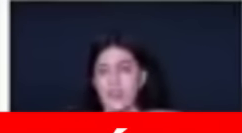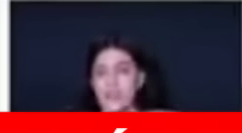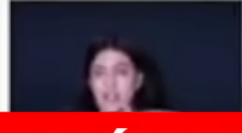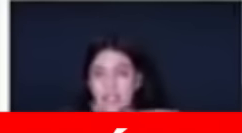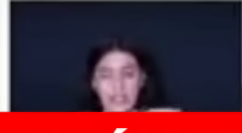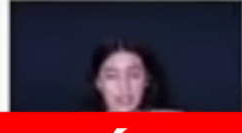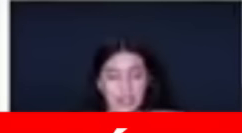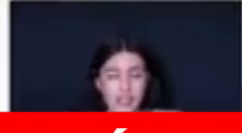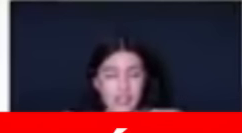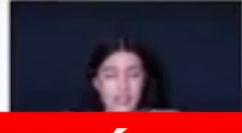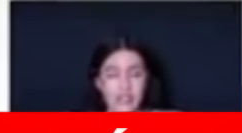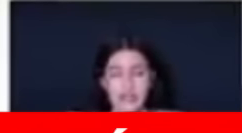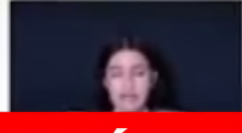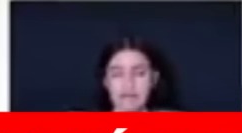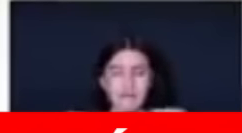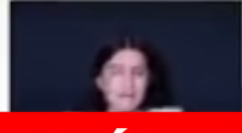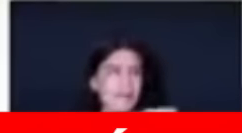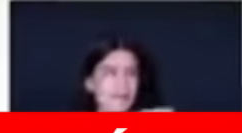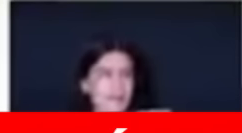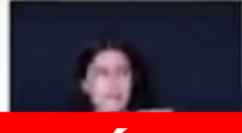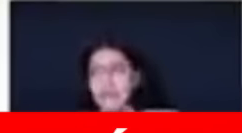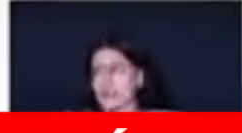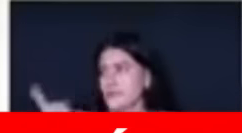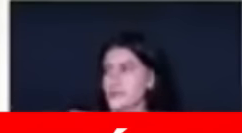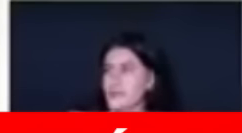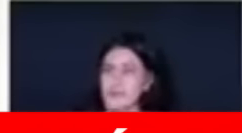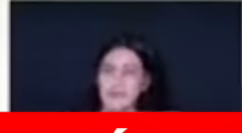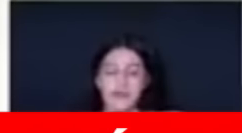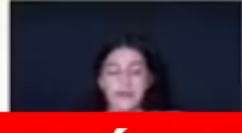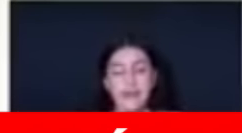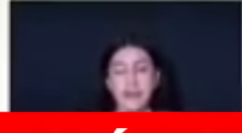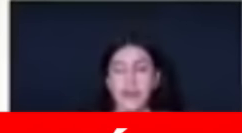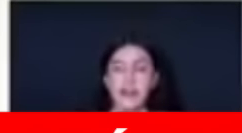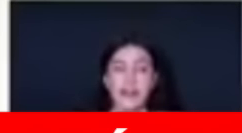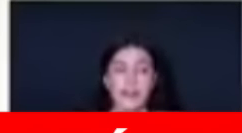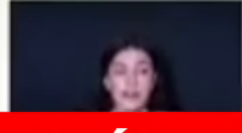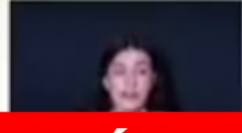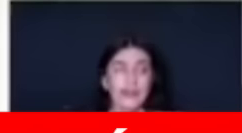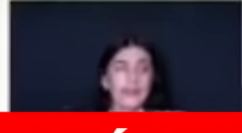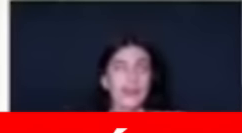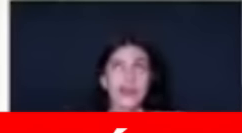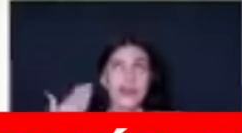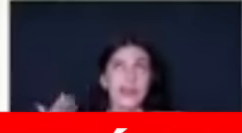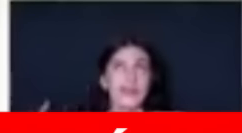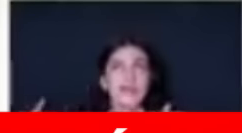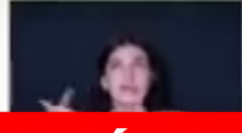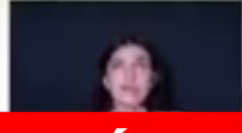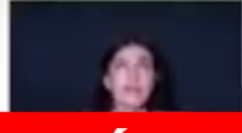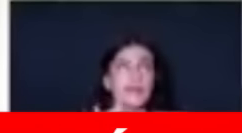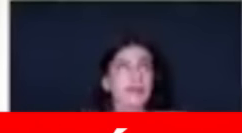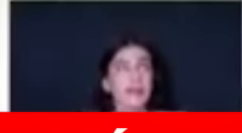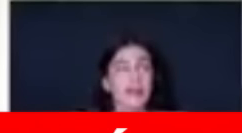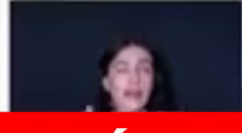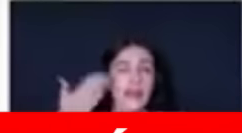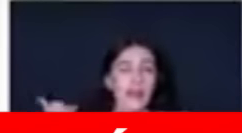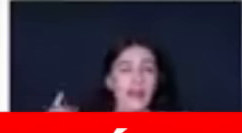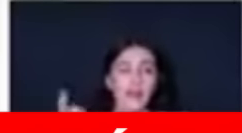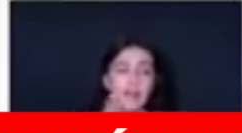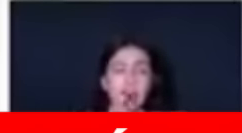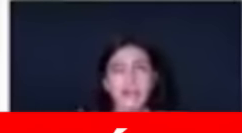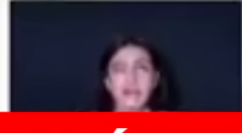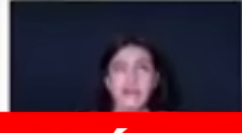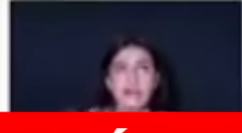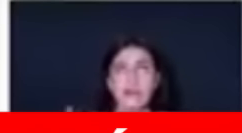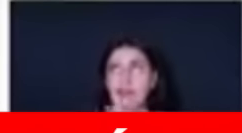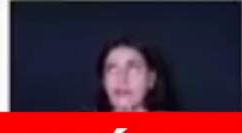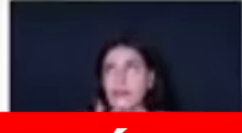ni nos va a doblegar jamás. Nos han perseguido antes, nos han acusado antes, han